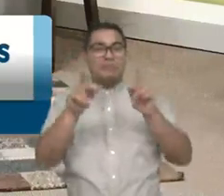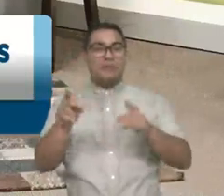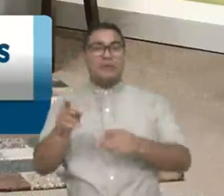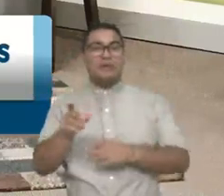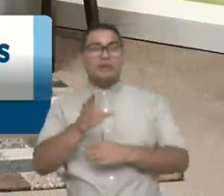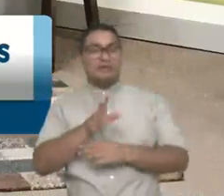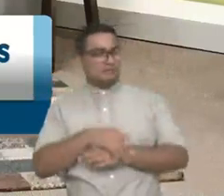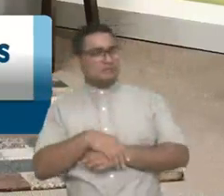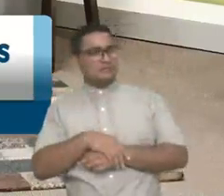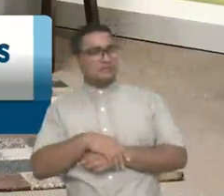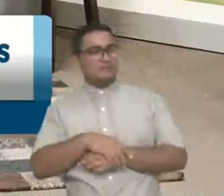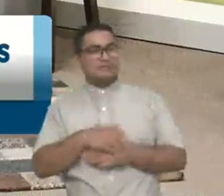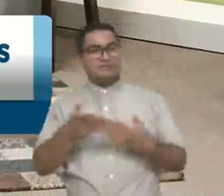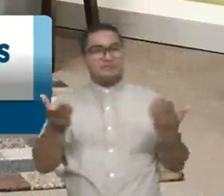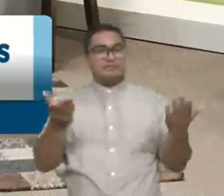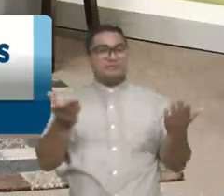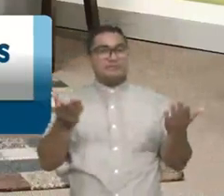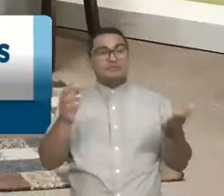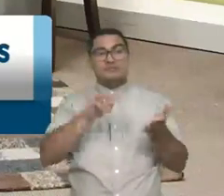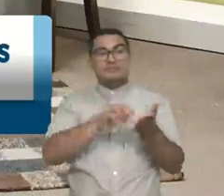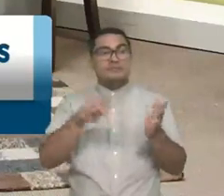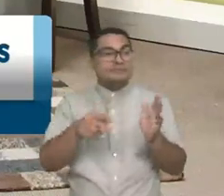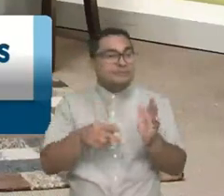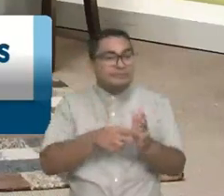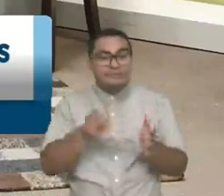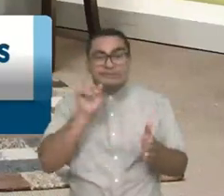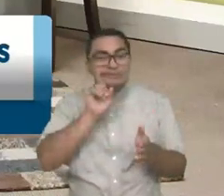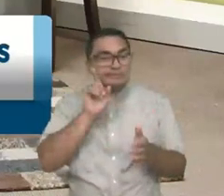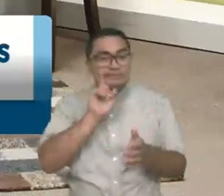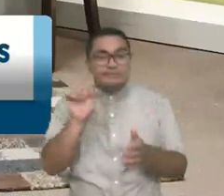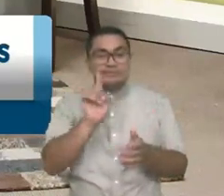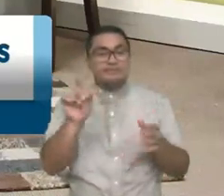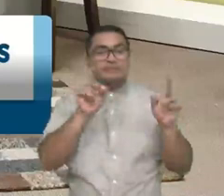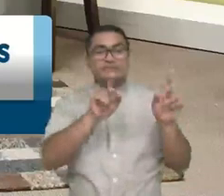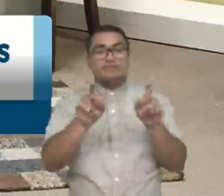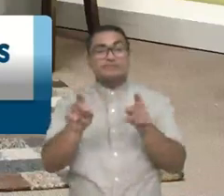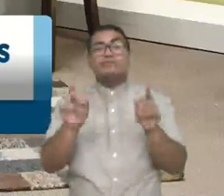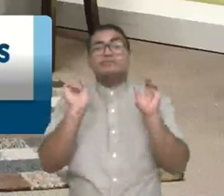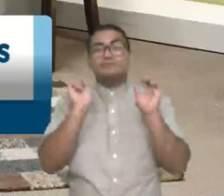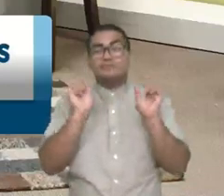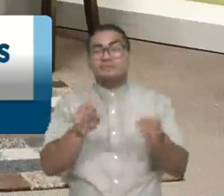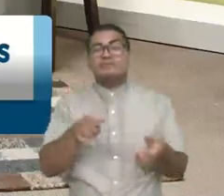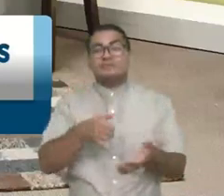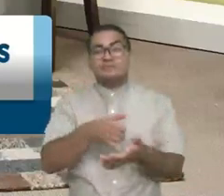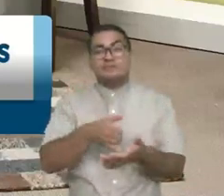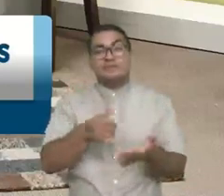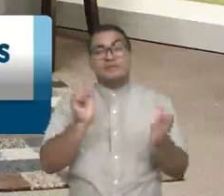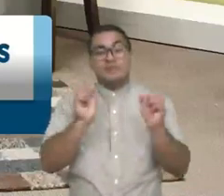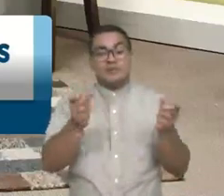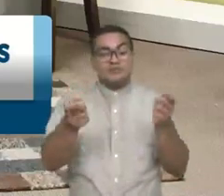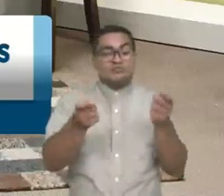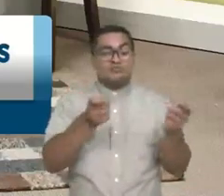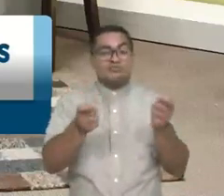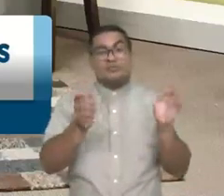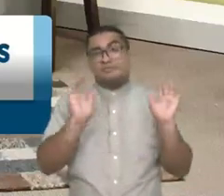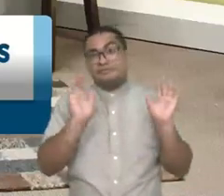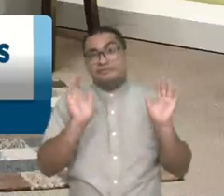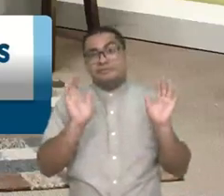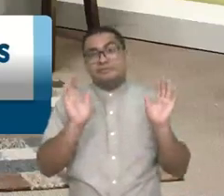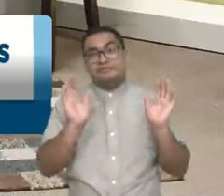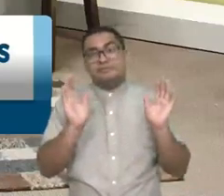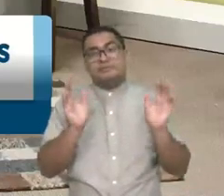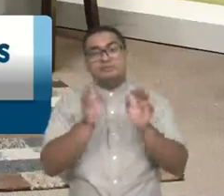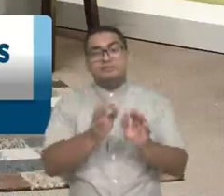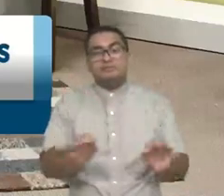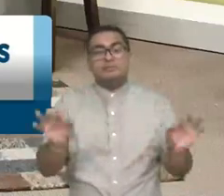solamente que se alarmaron. ¿Qué pasa? No están, estas son personas que están vulnerables, están sensibles a la manipulación. Entonces, ¿qué se